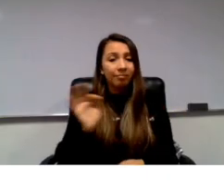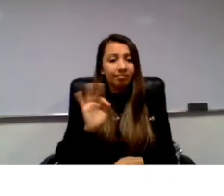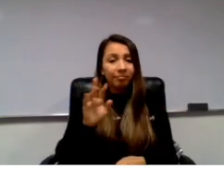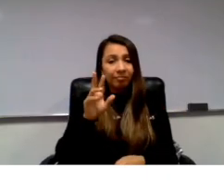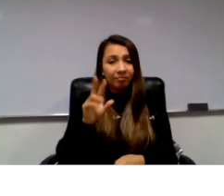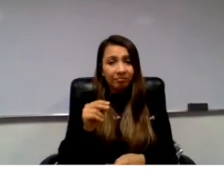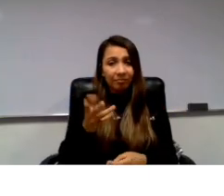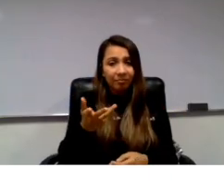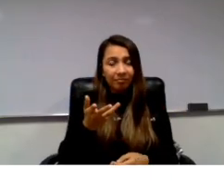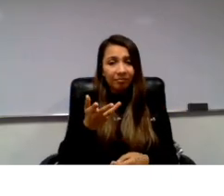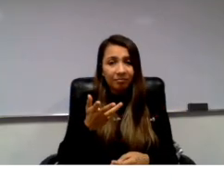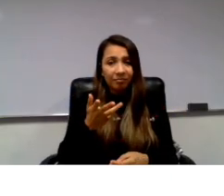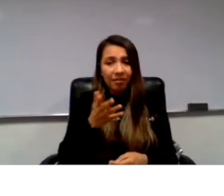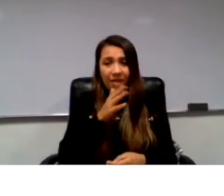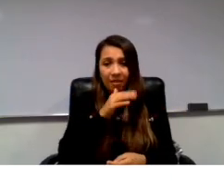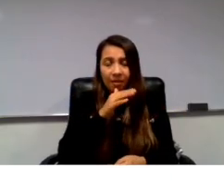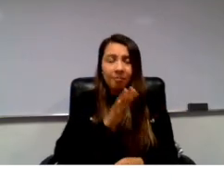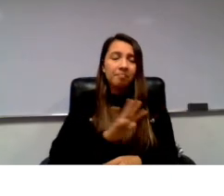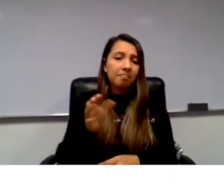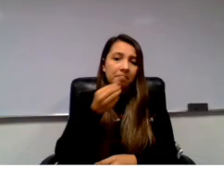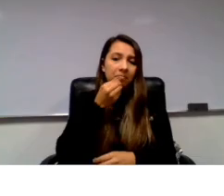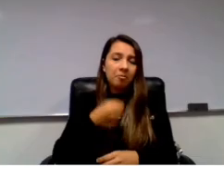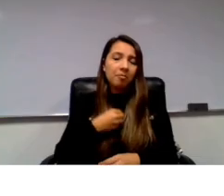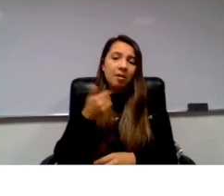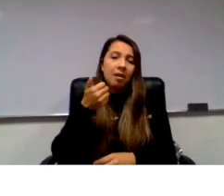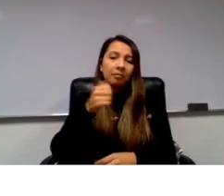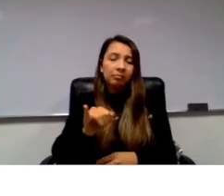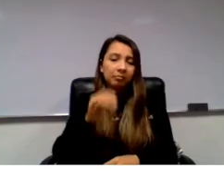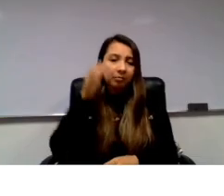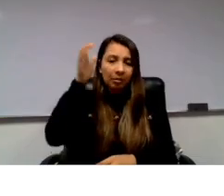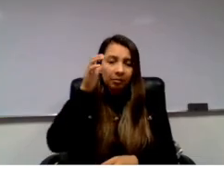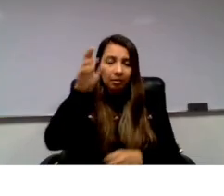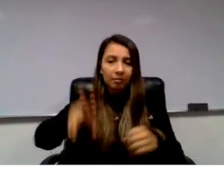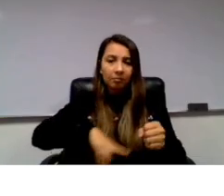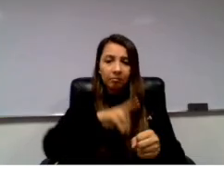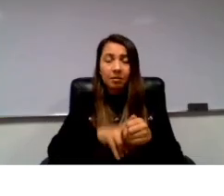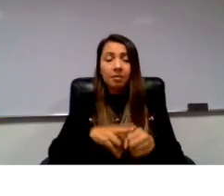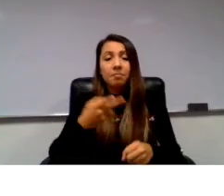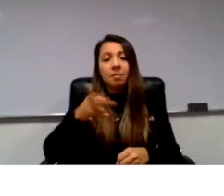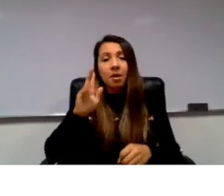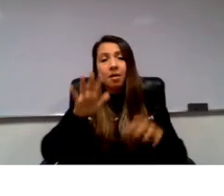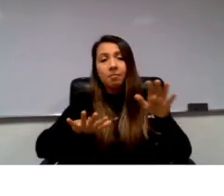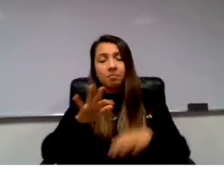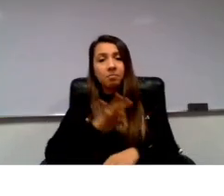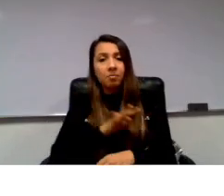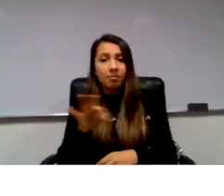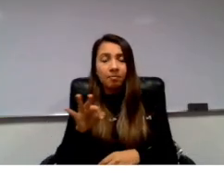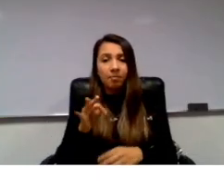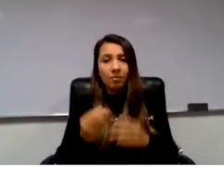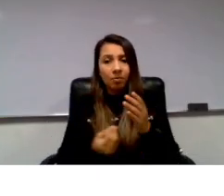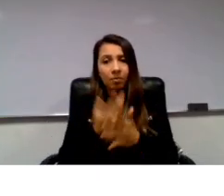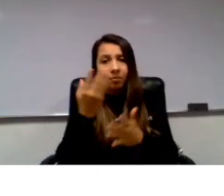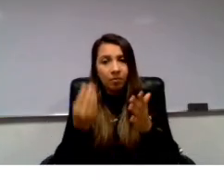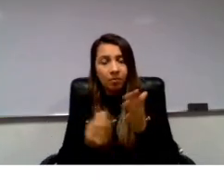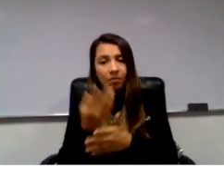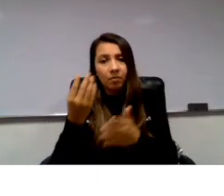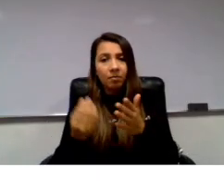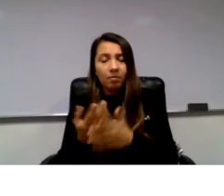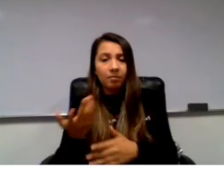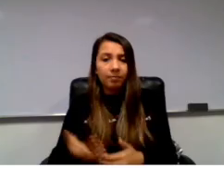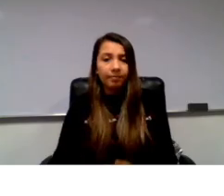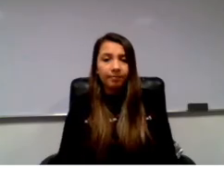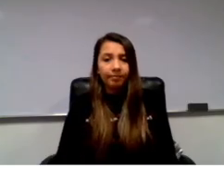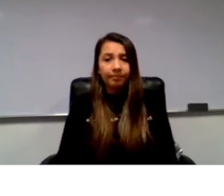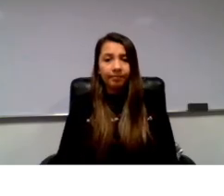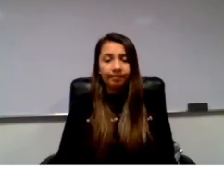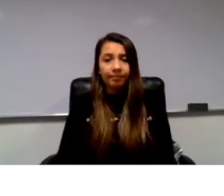llevan a ningún lado, pues ni modo, ¿no? Es parte de la ciencia, pero a veces pueden abrirnos a nuevos campos, a nuevas cosas que la gente no había visto, ¿no?